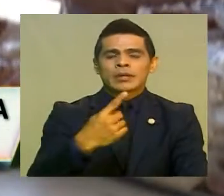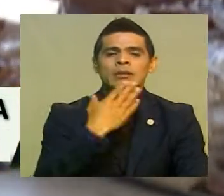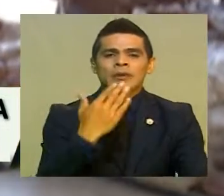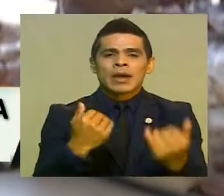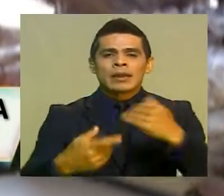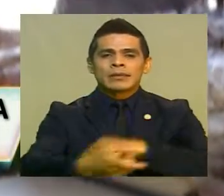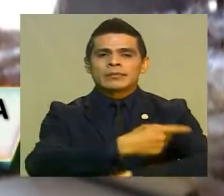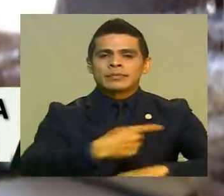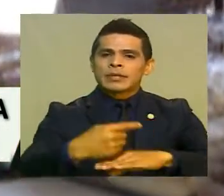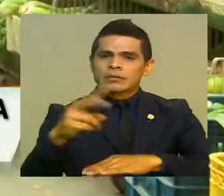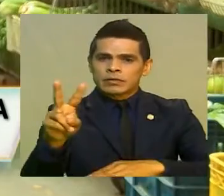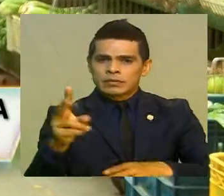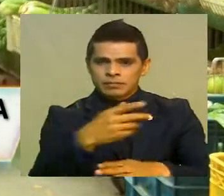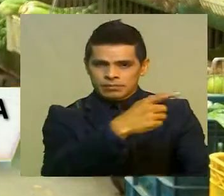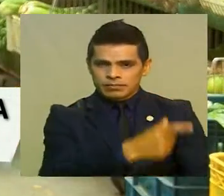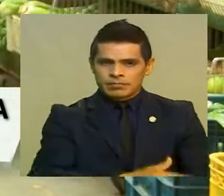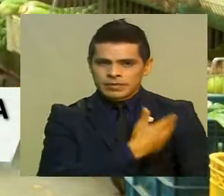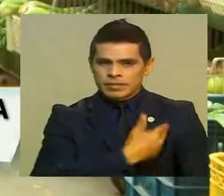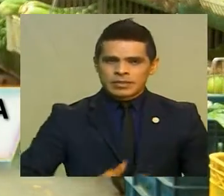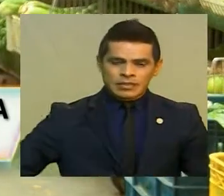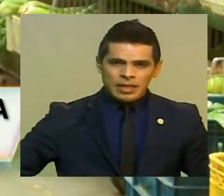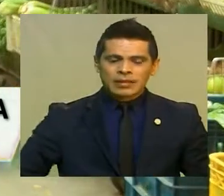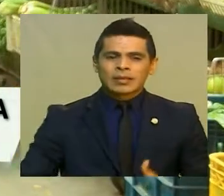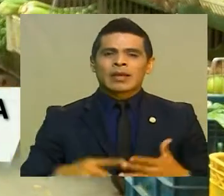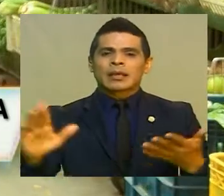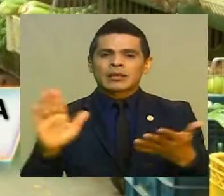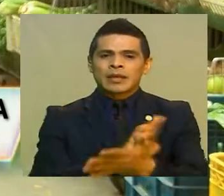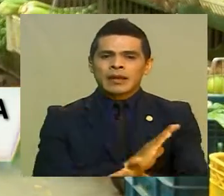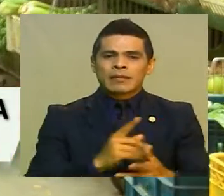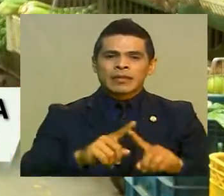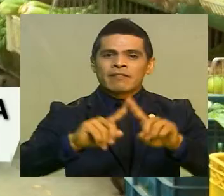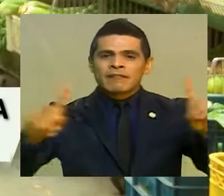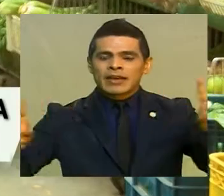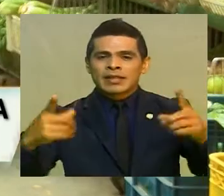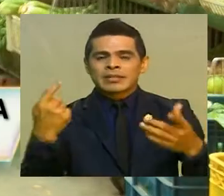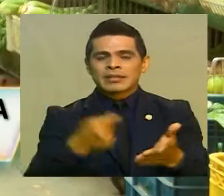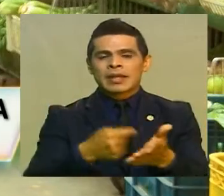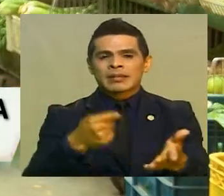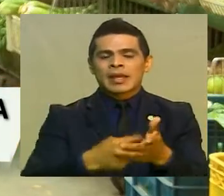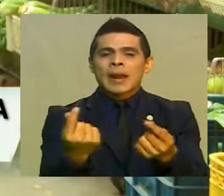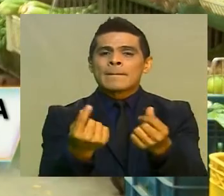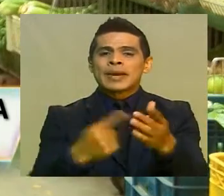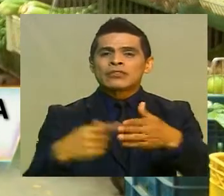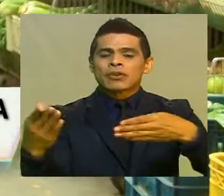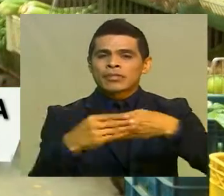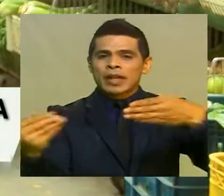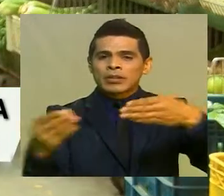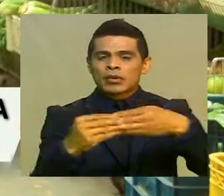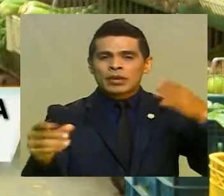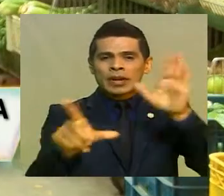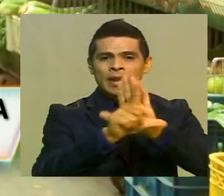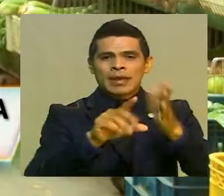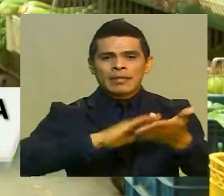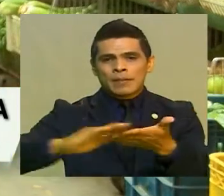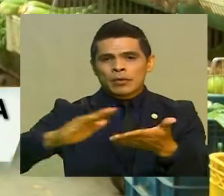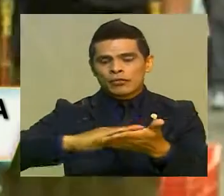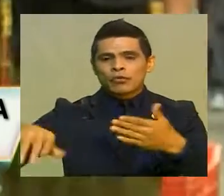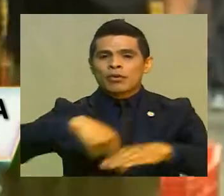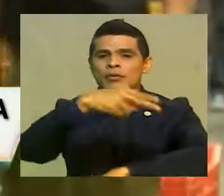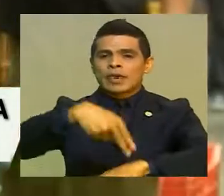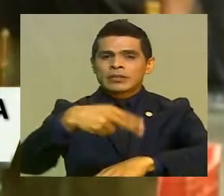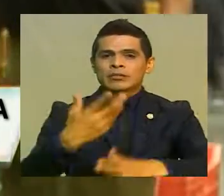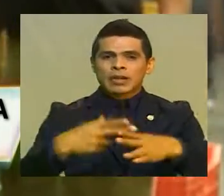gobierno del presidente nicolás maduro eliminar el diferencial de control de cambio y aplicar la ley de producción nacional